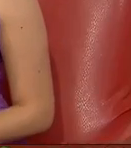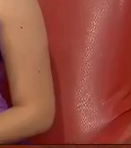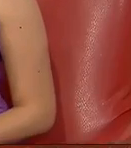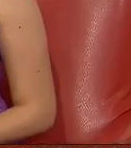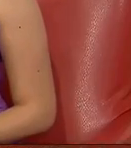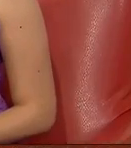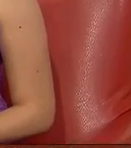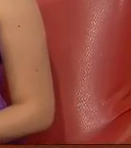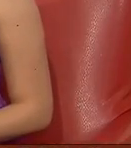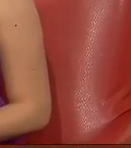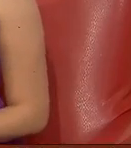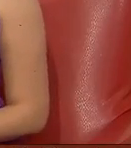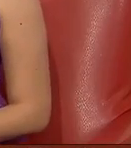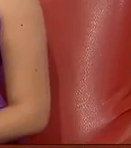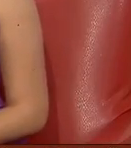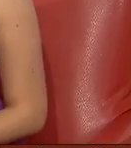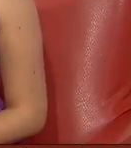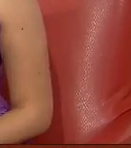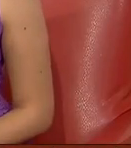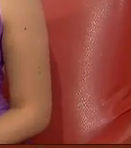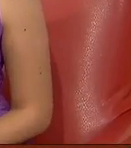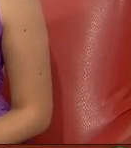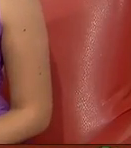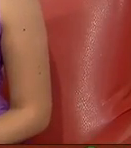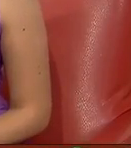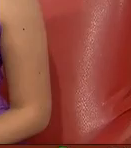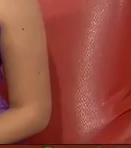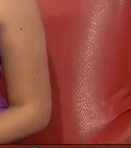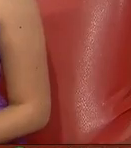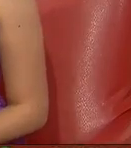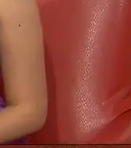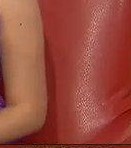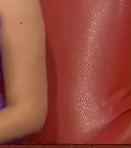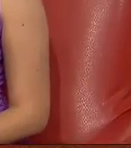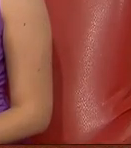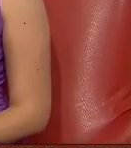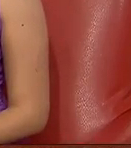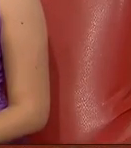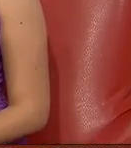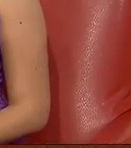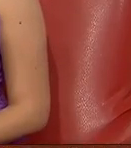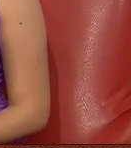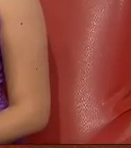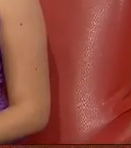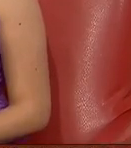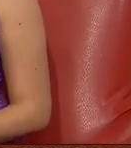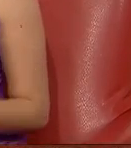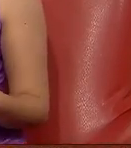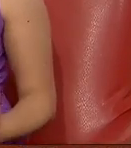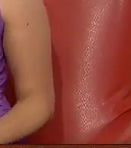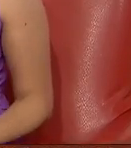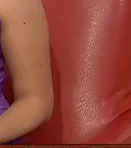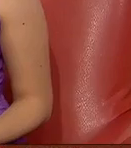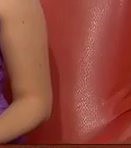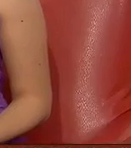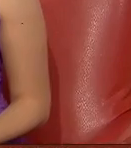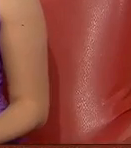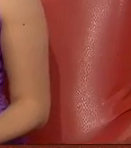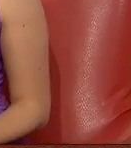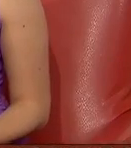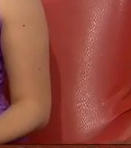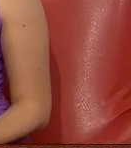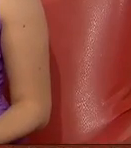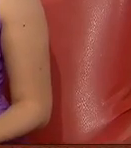el que explicaban que ellos tuvieron 64% más de demanda y 40% menos de automóviles, porque por supuesto